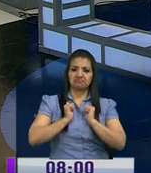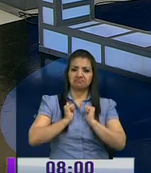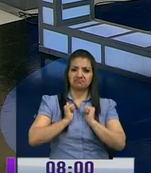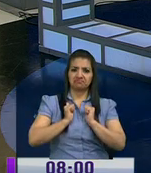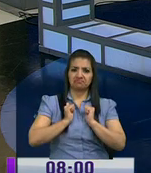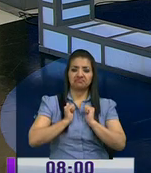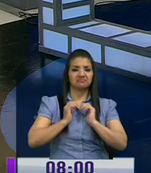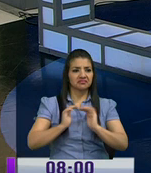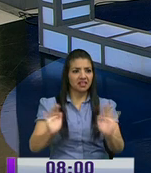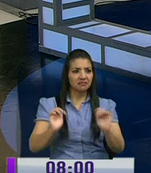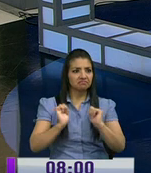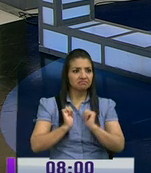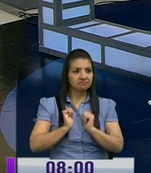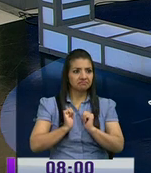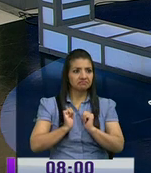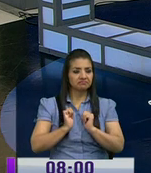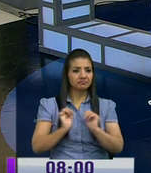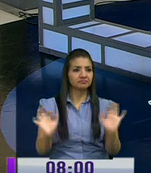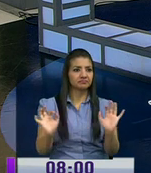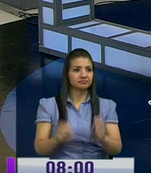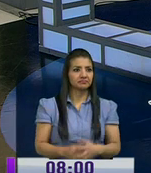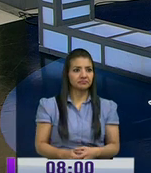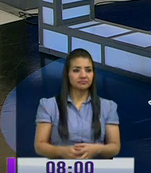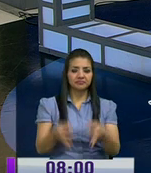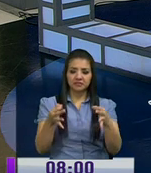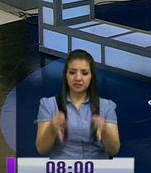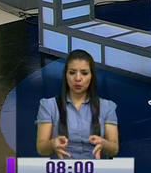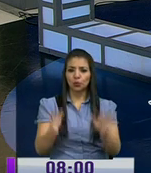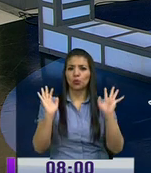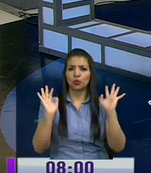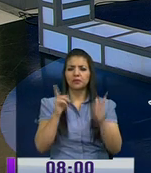el viernes 7 también. Se cura